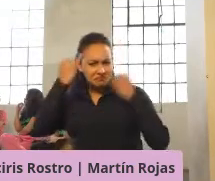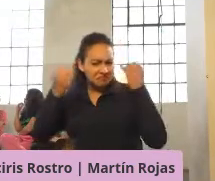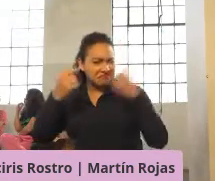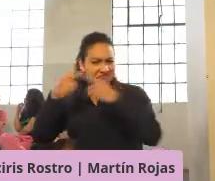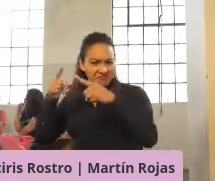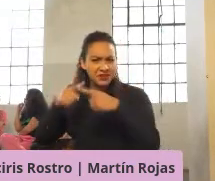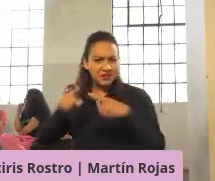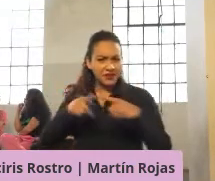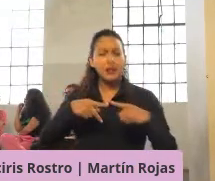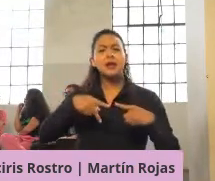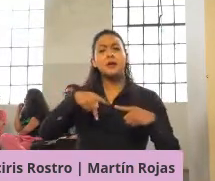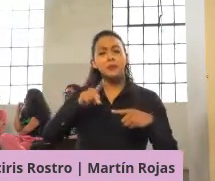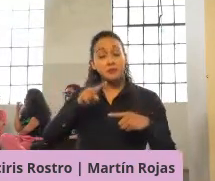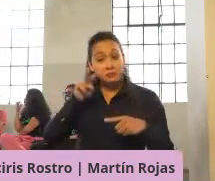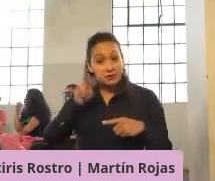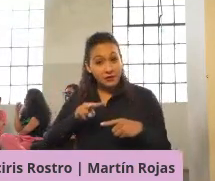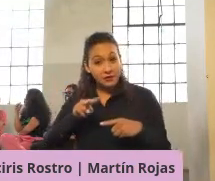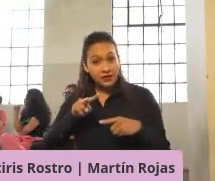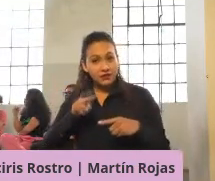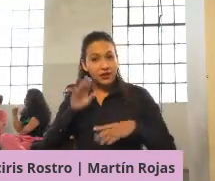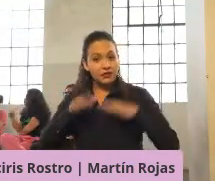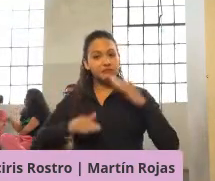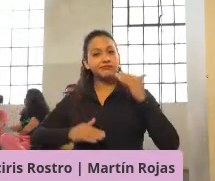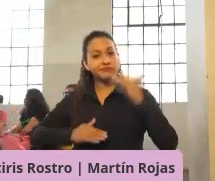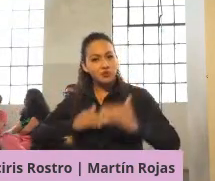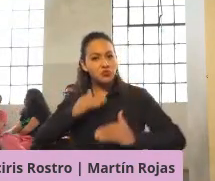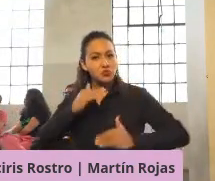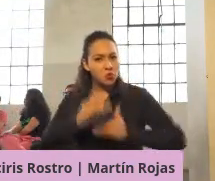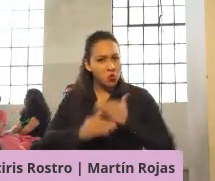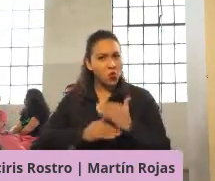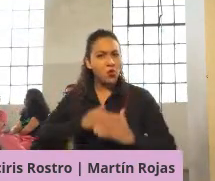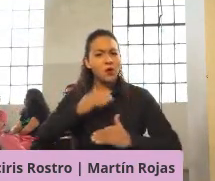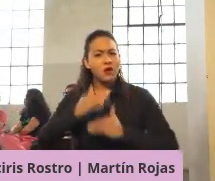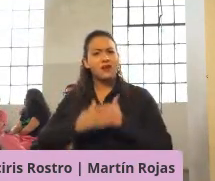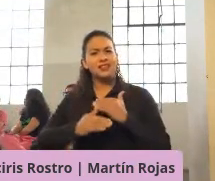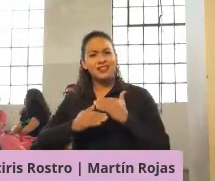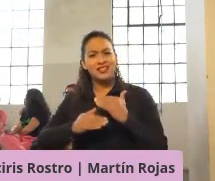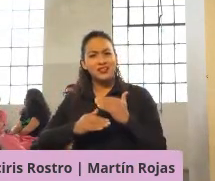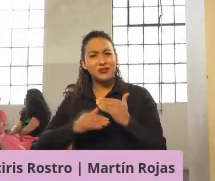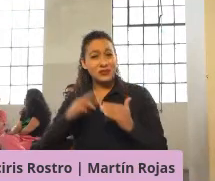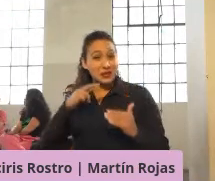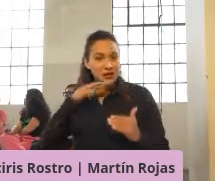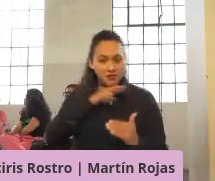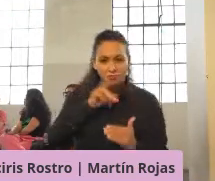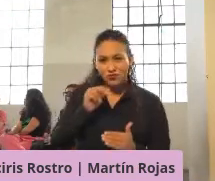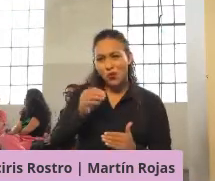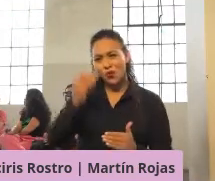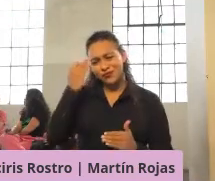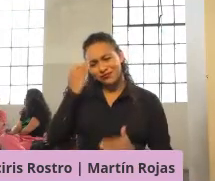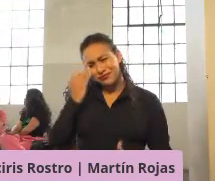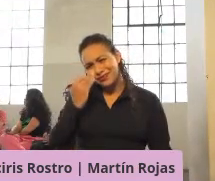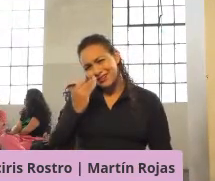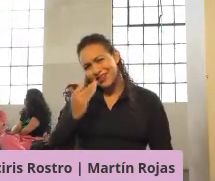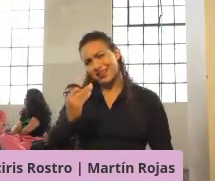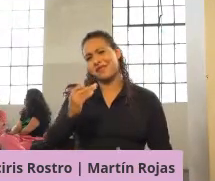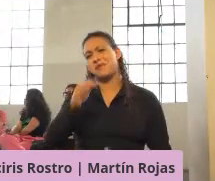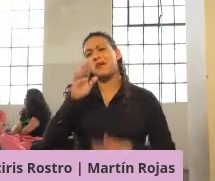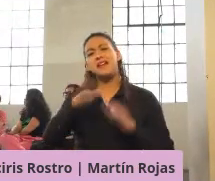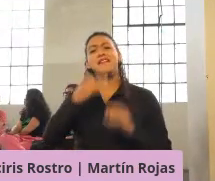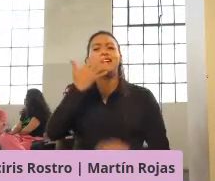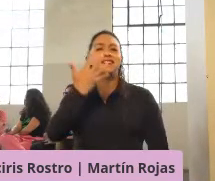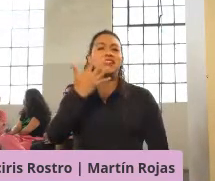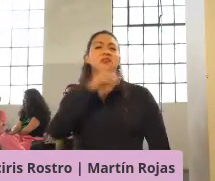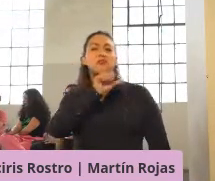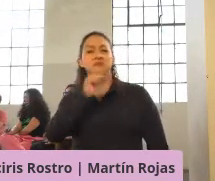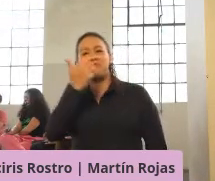creo que es acertado decir que nuestros procesos son larguísimos, o sea, larguísimos, que los proyectos tienen en promedio 5 a 10